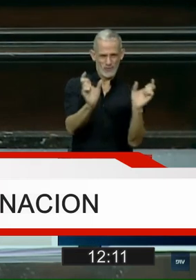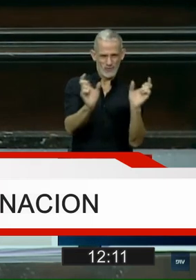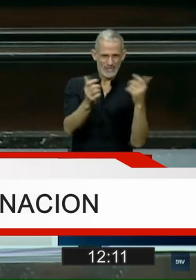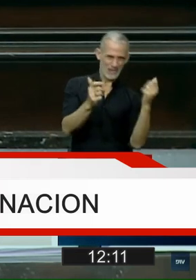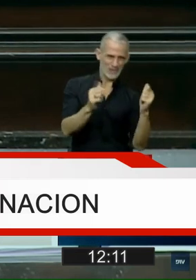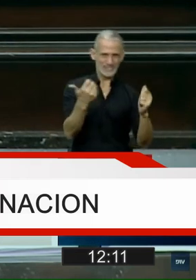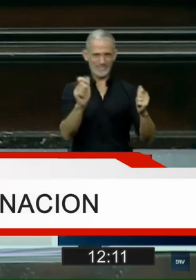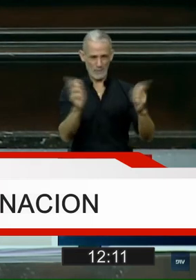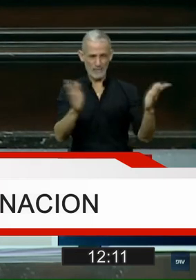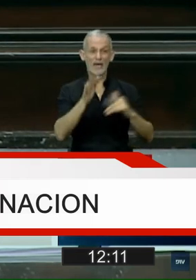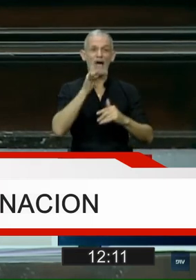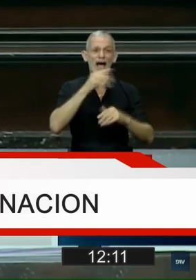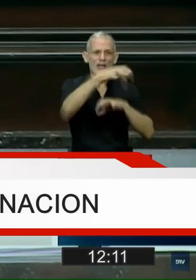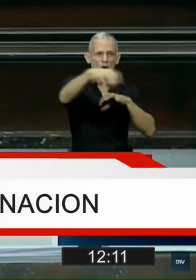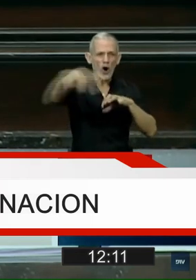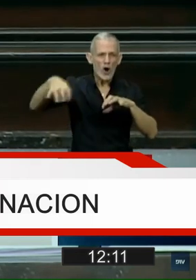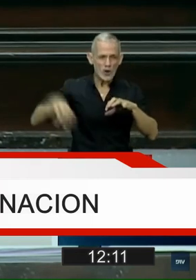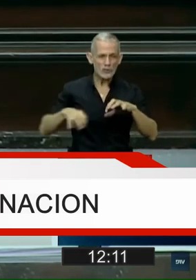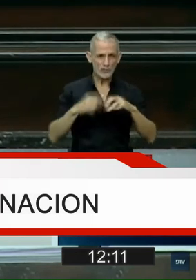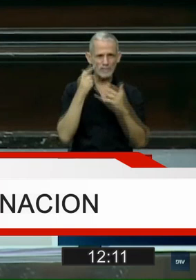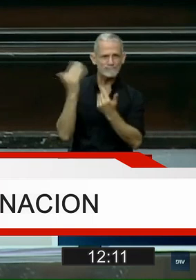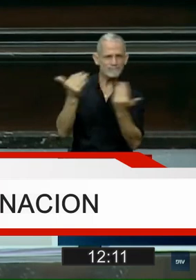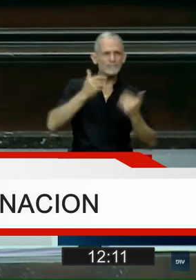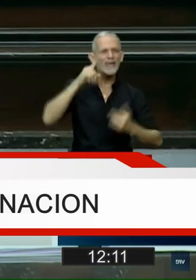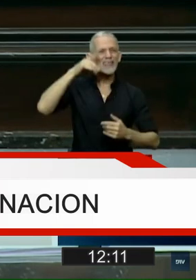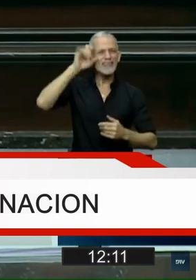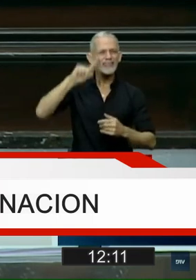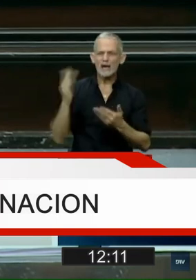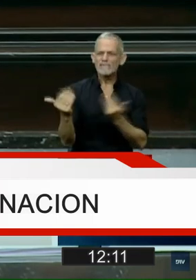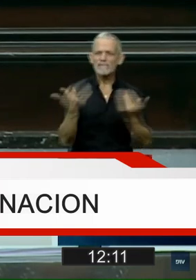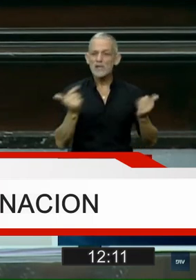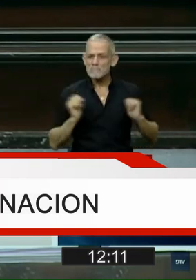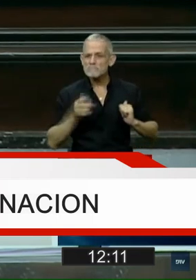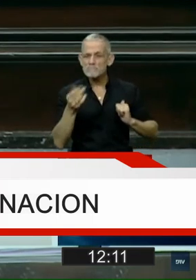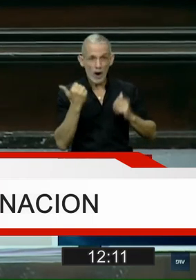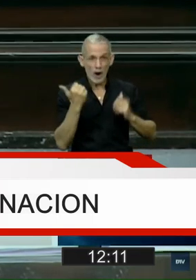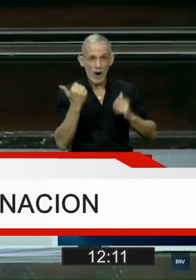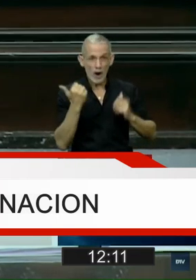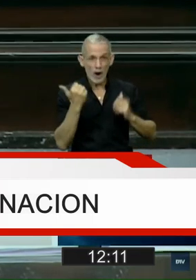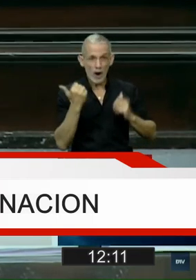14 de los sectores de actividad relevados por el INDEC mostraron expansión.